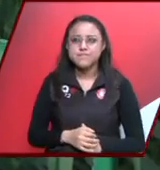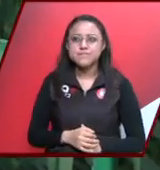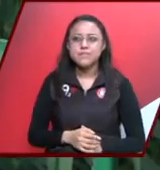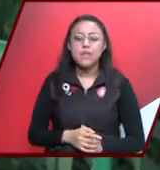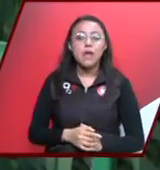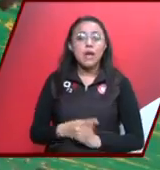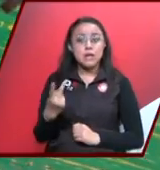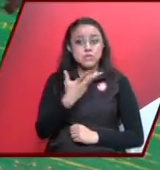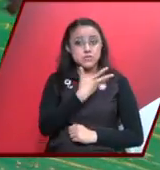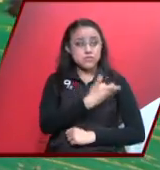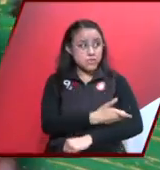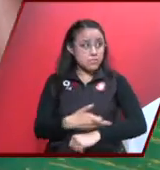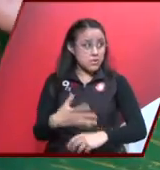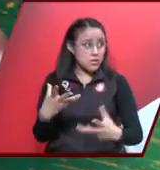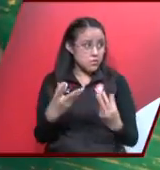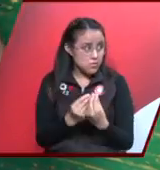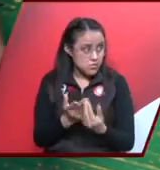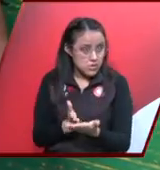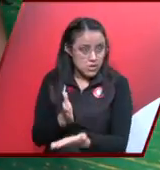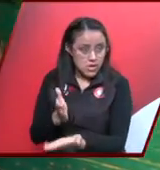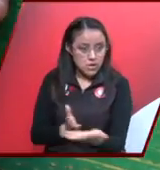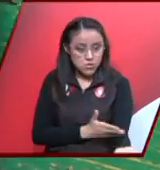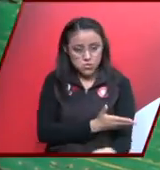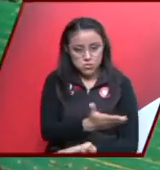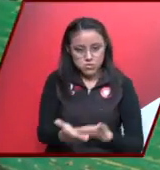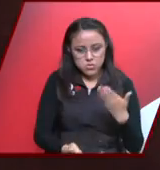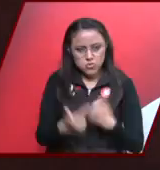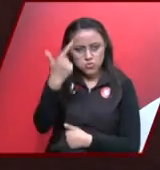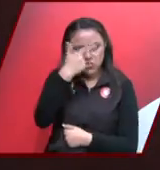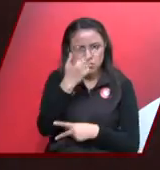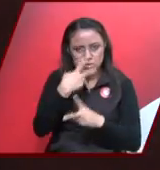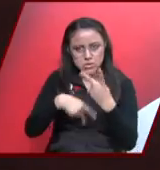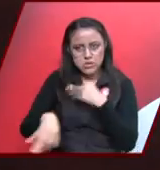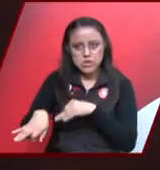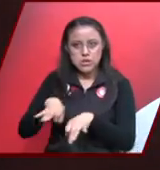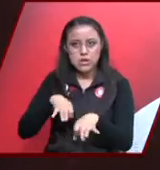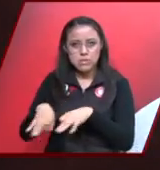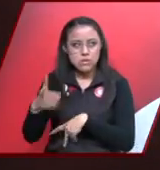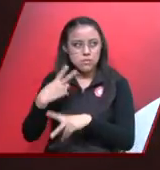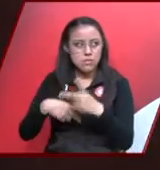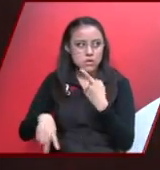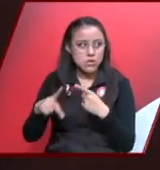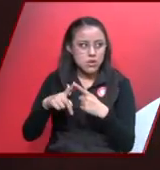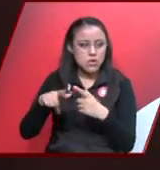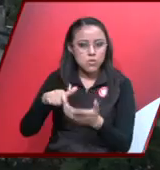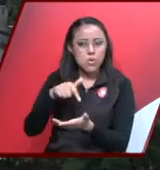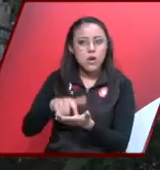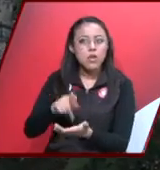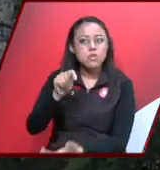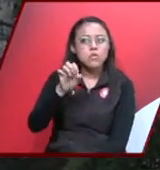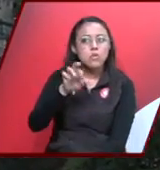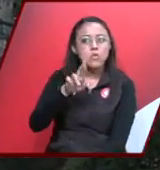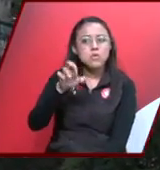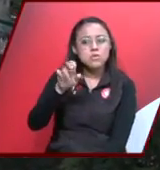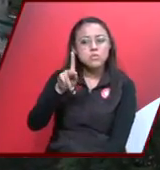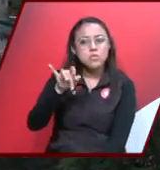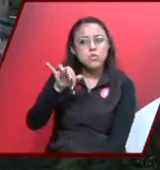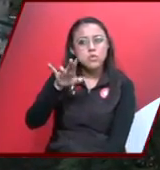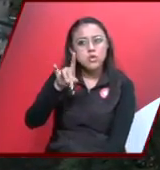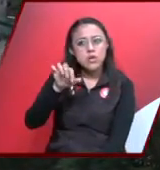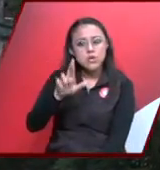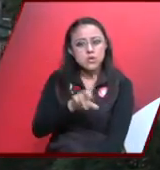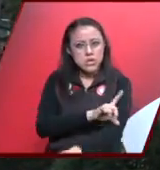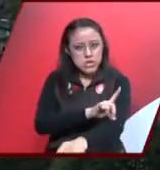Ella y su familia son comerciantes. Una noche regresando de trabajar en la colonia Torres de Potrero de la delegación Álvaro